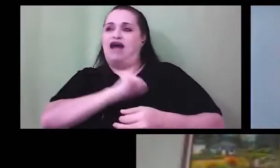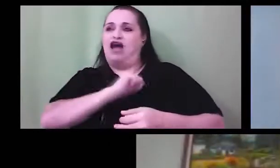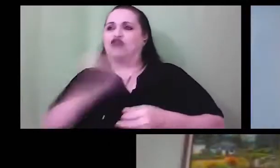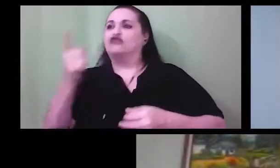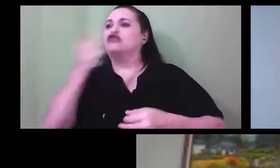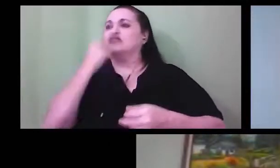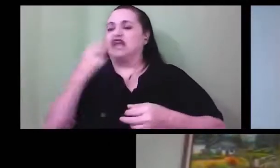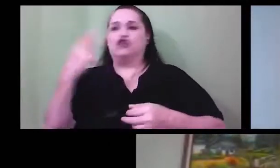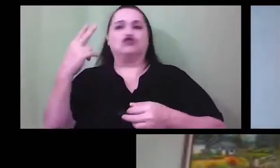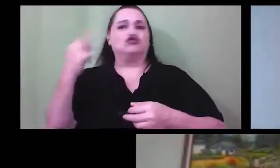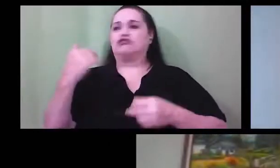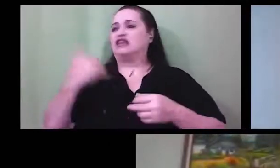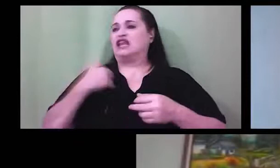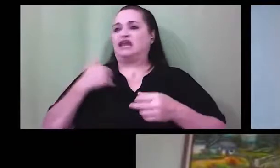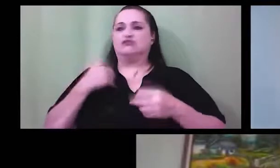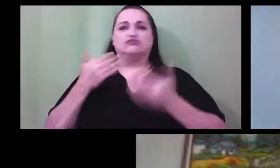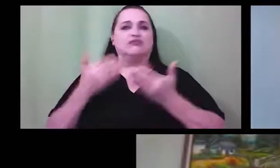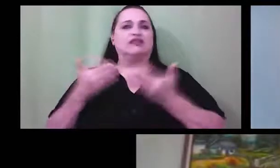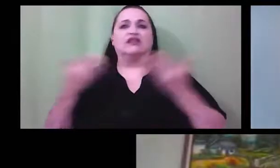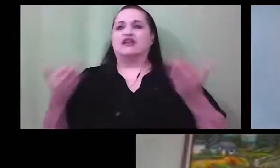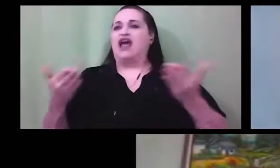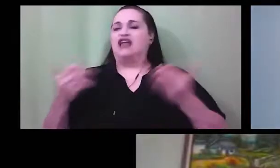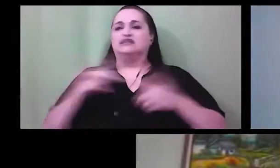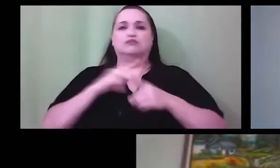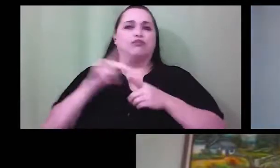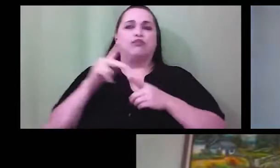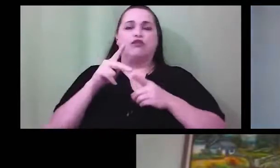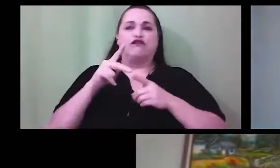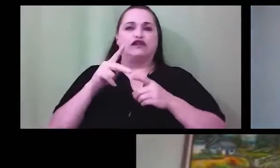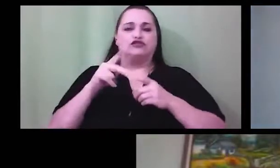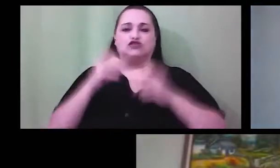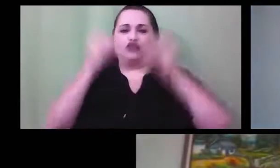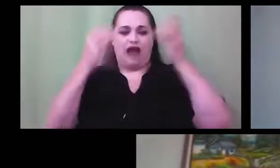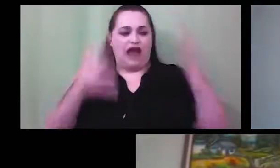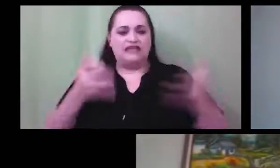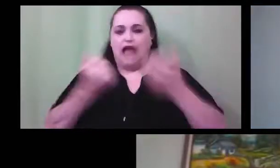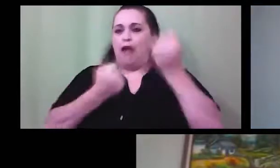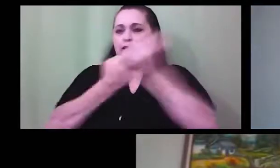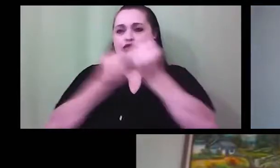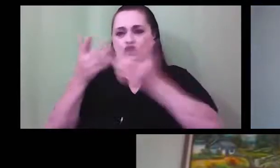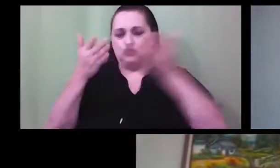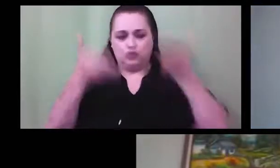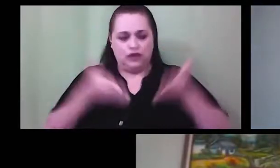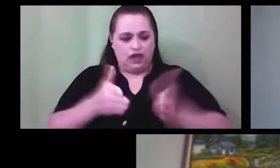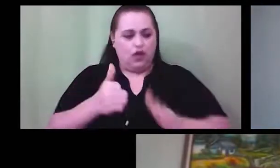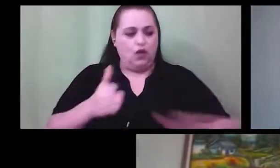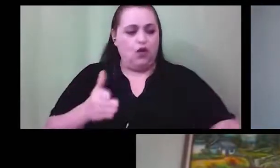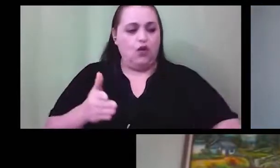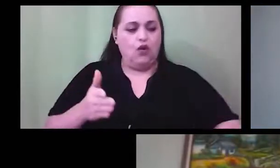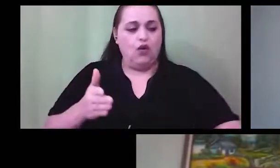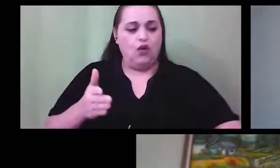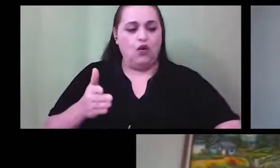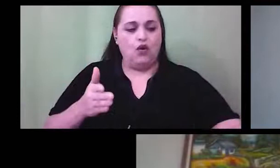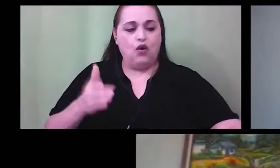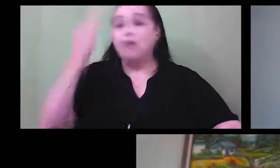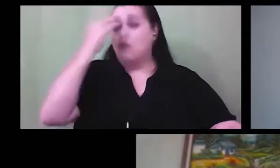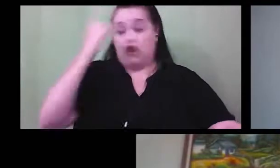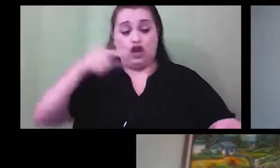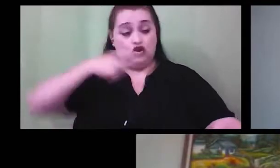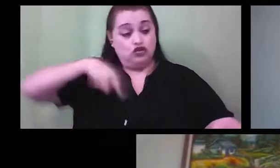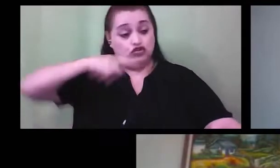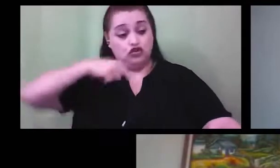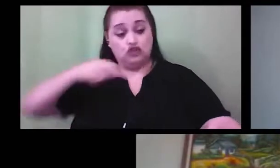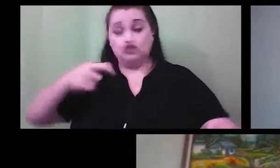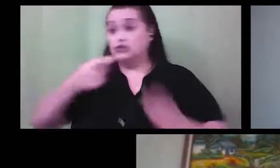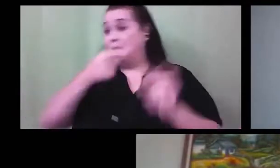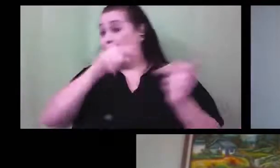dijeron no contamos con los materiales ni los profesores para apoyar a su hijo, porque nosotros veníamos de un lugar en donde